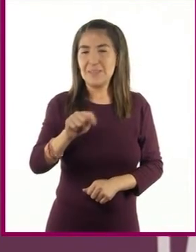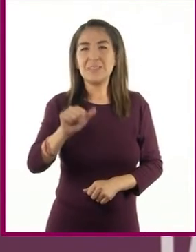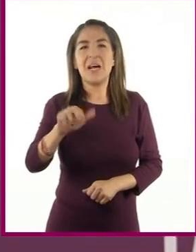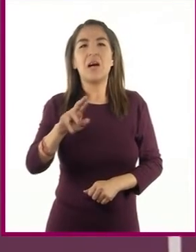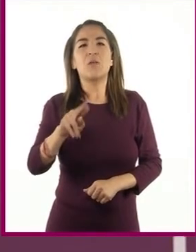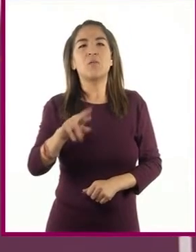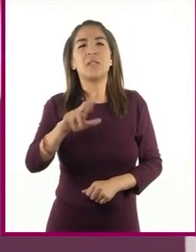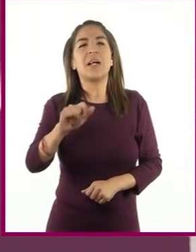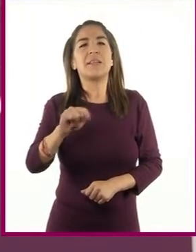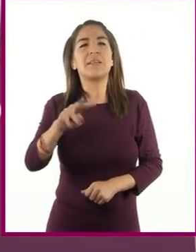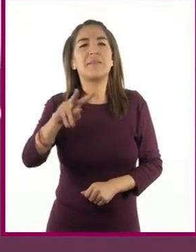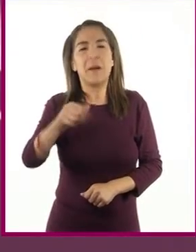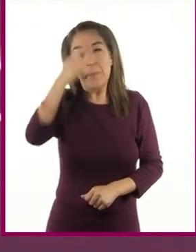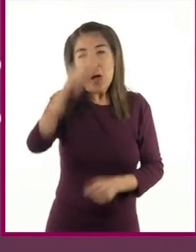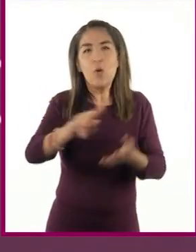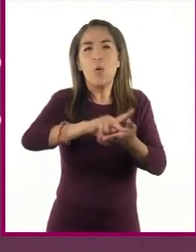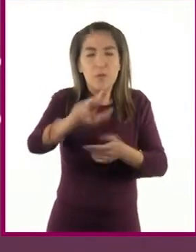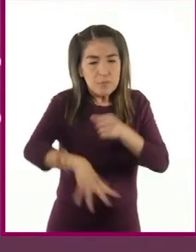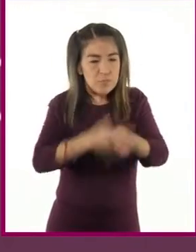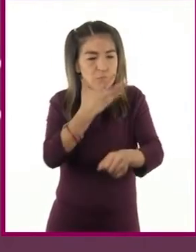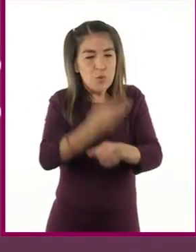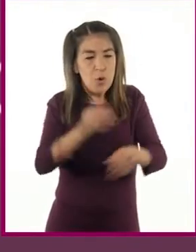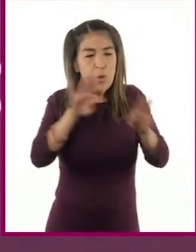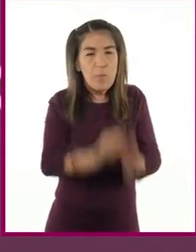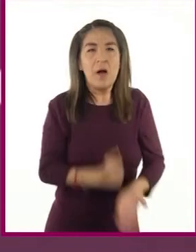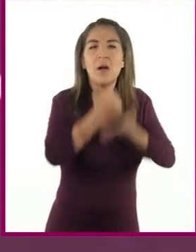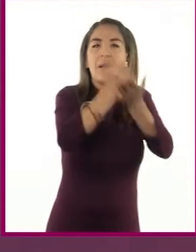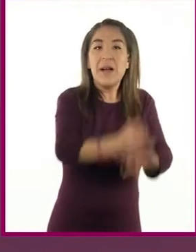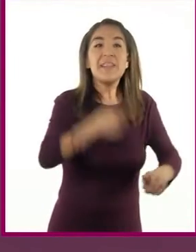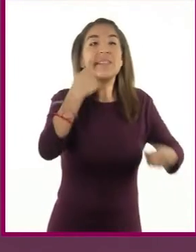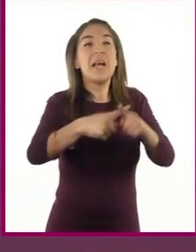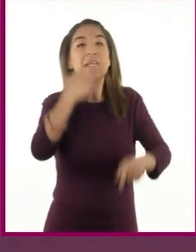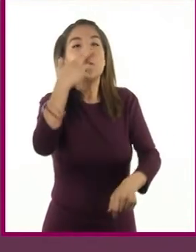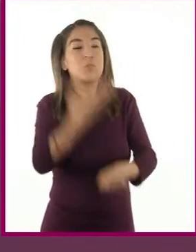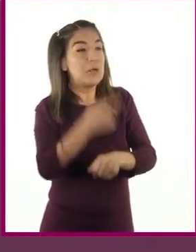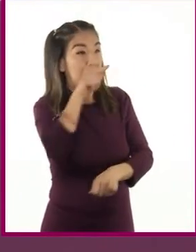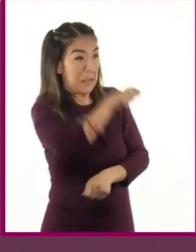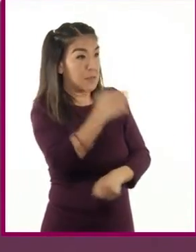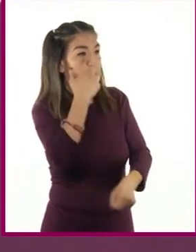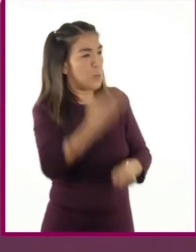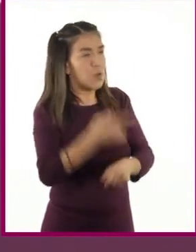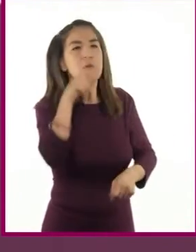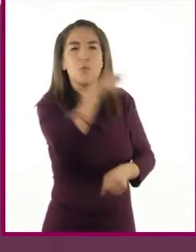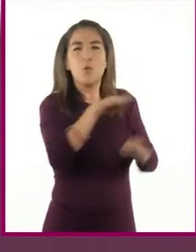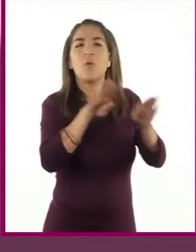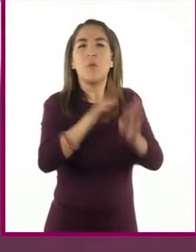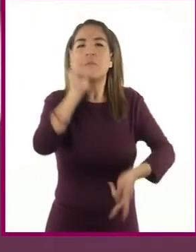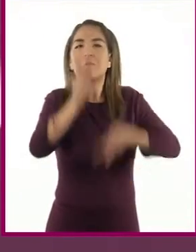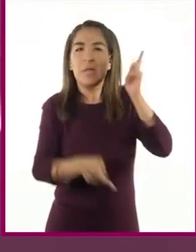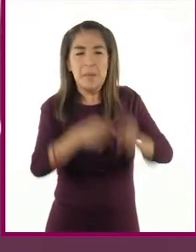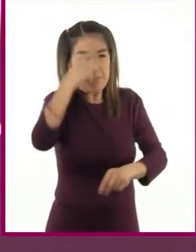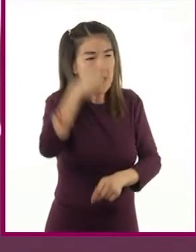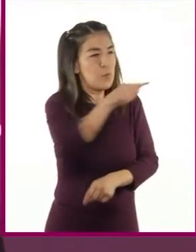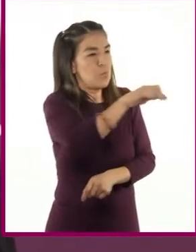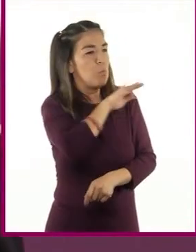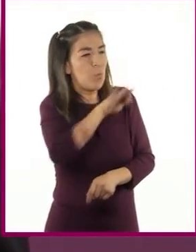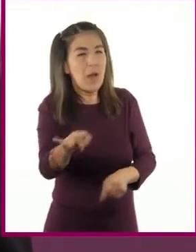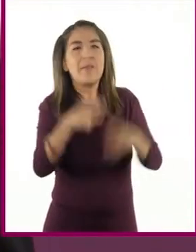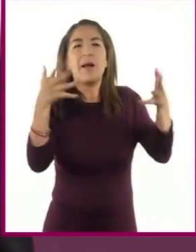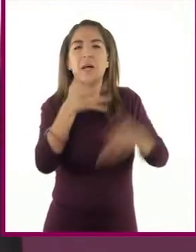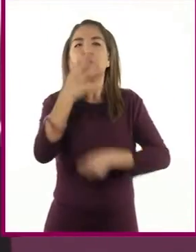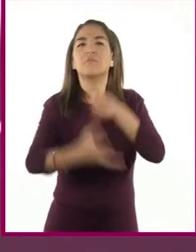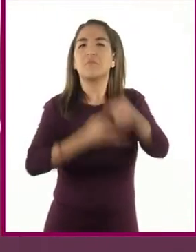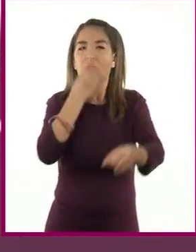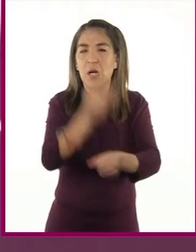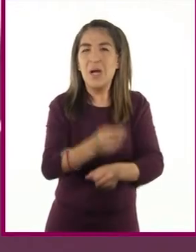se señale al o a la responsable y en diálogo se busquen alternativas que permitan reparar el